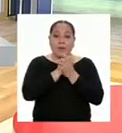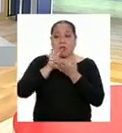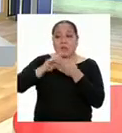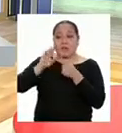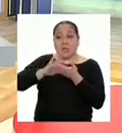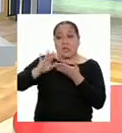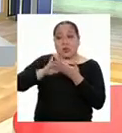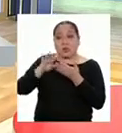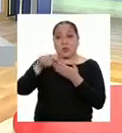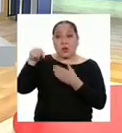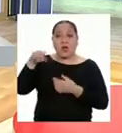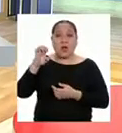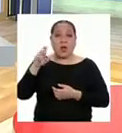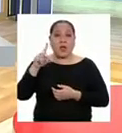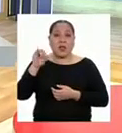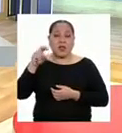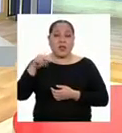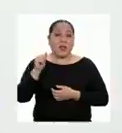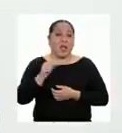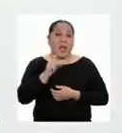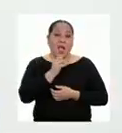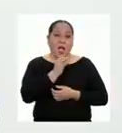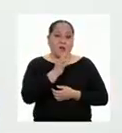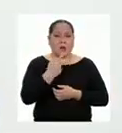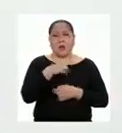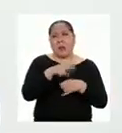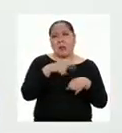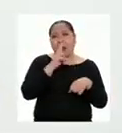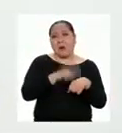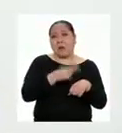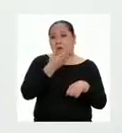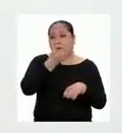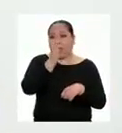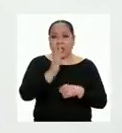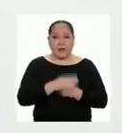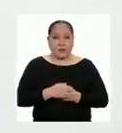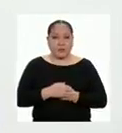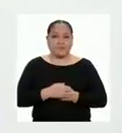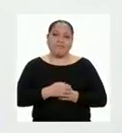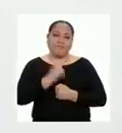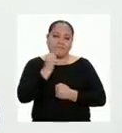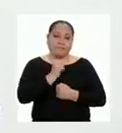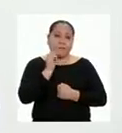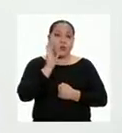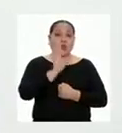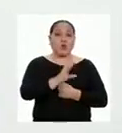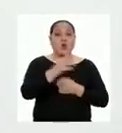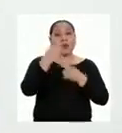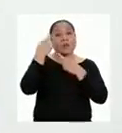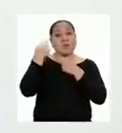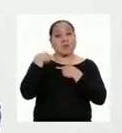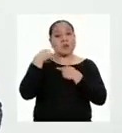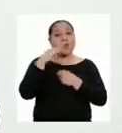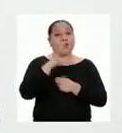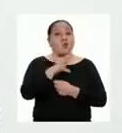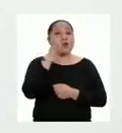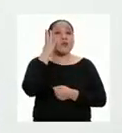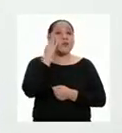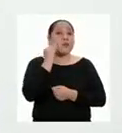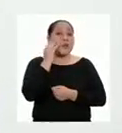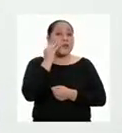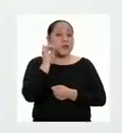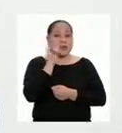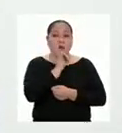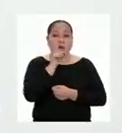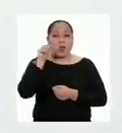Eliana. Algunas ni se dieron por aludidas. ¿Lo ves? En esa situación, tu rol, tu experiencia no era